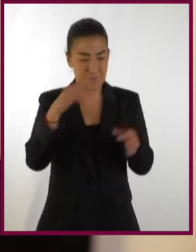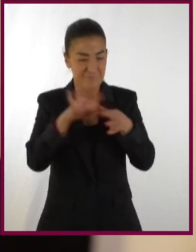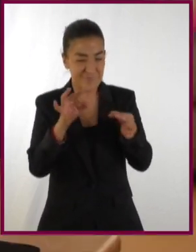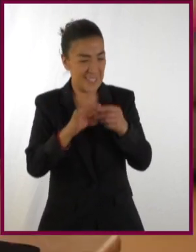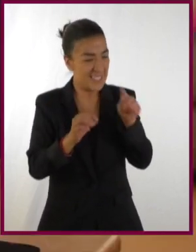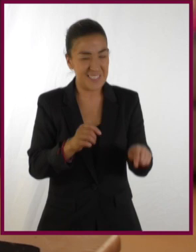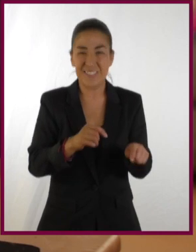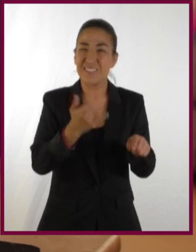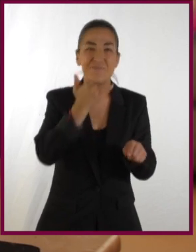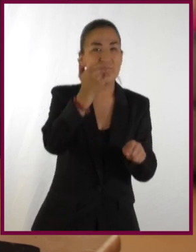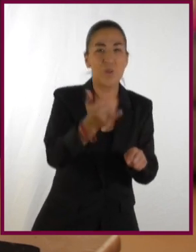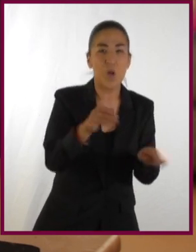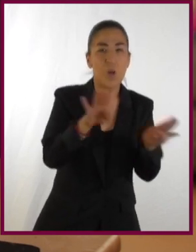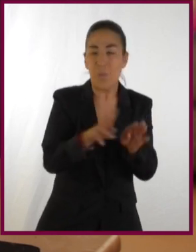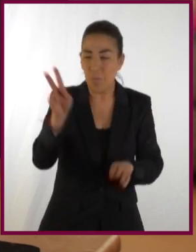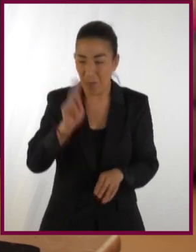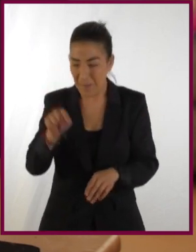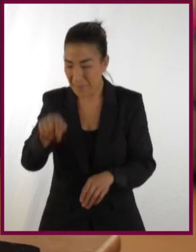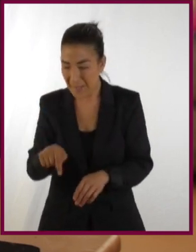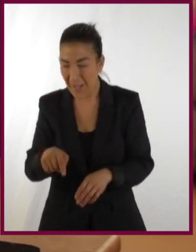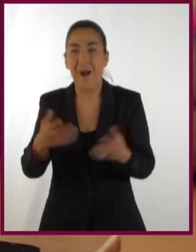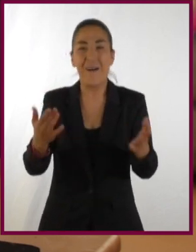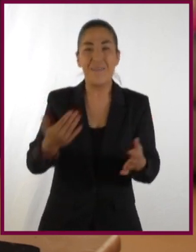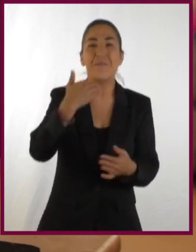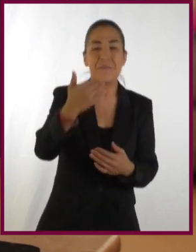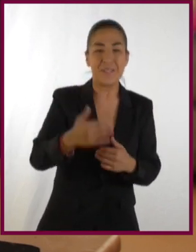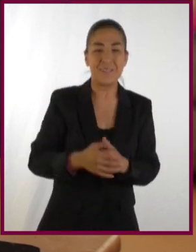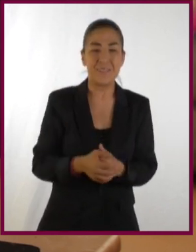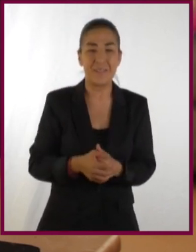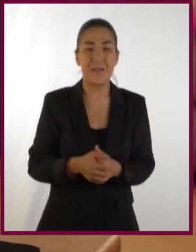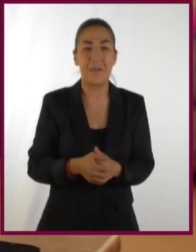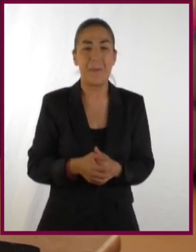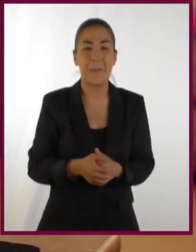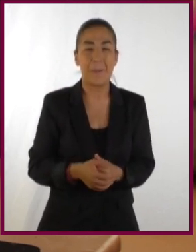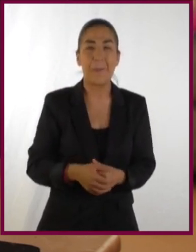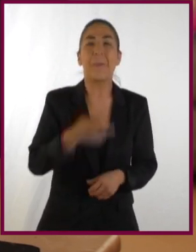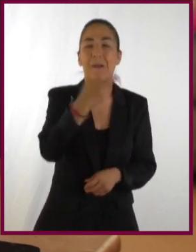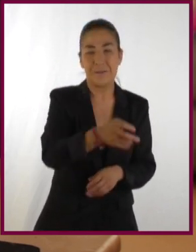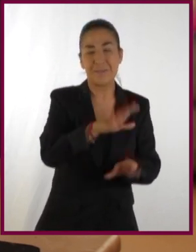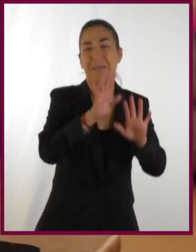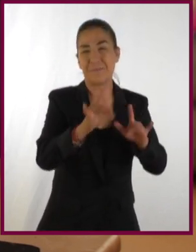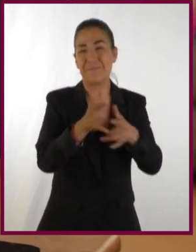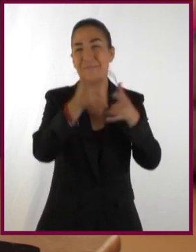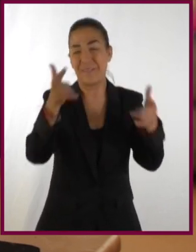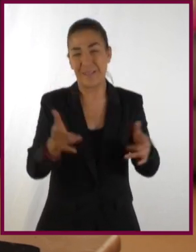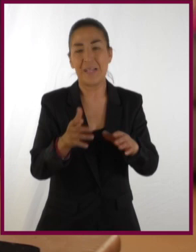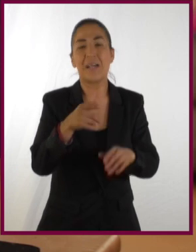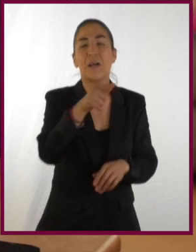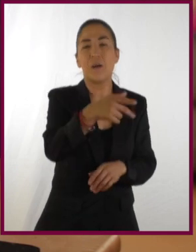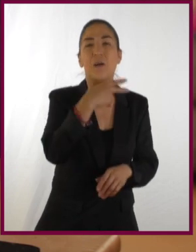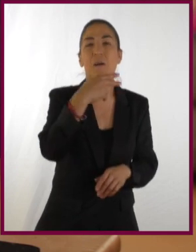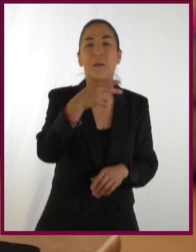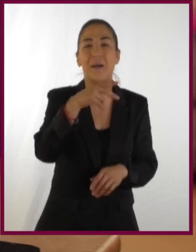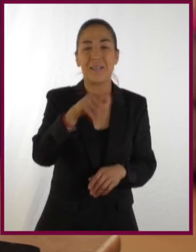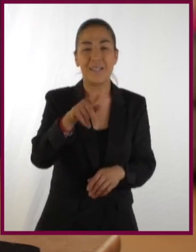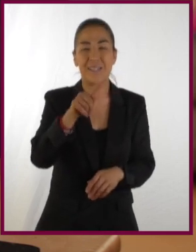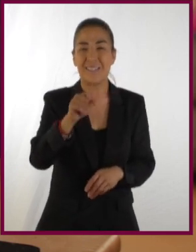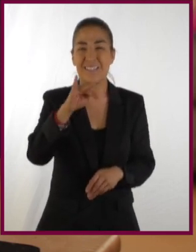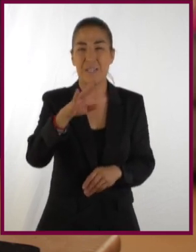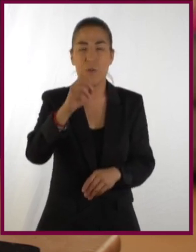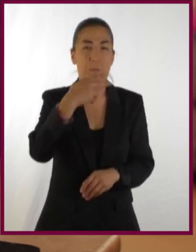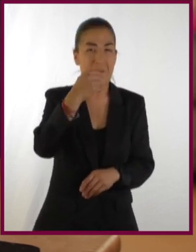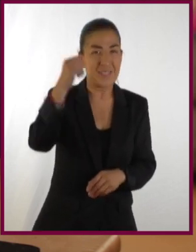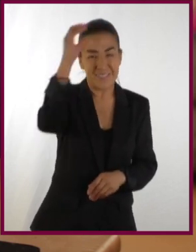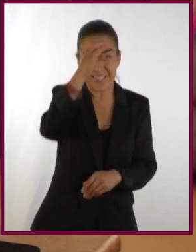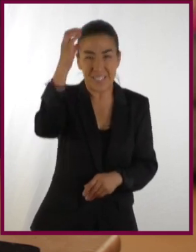inicial y gracias a los datos que Tico no le proporcionó, pero esa es otra historia, ¿no?